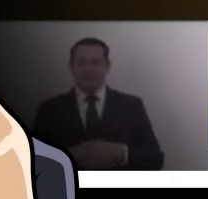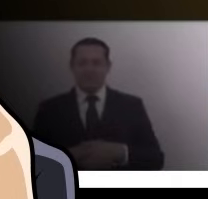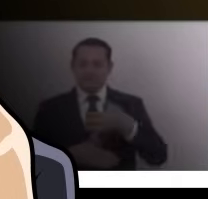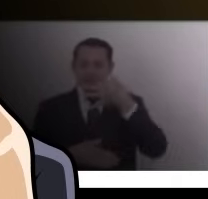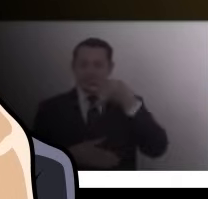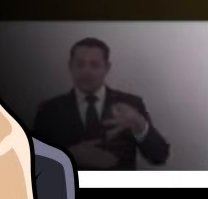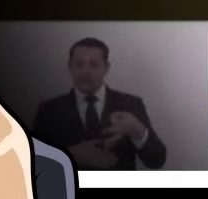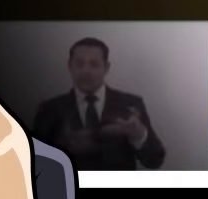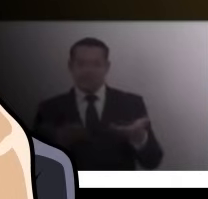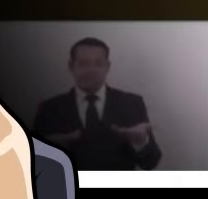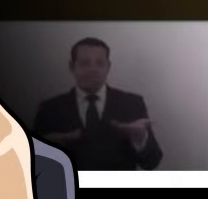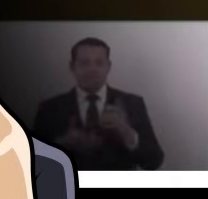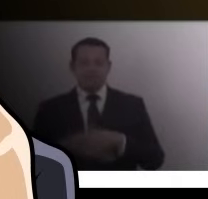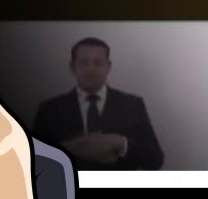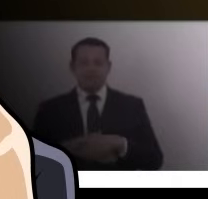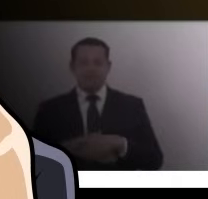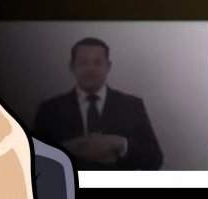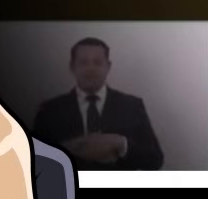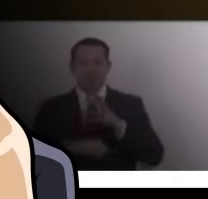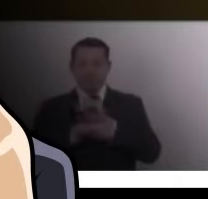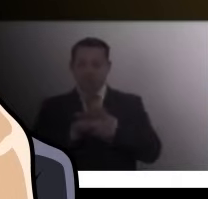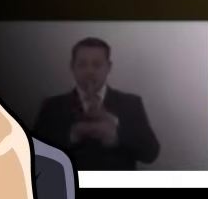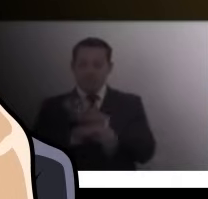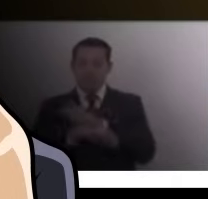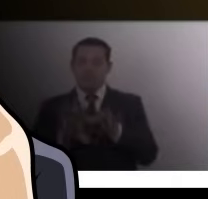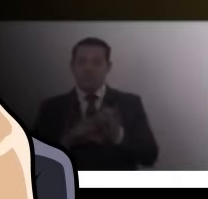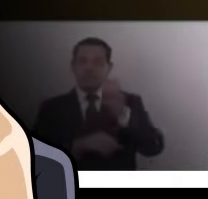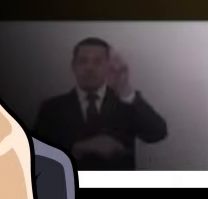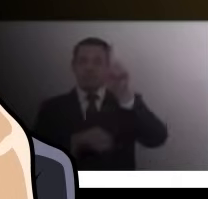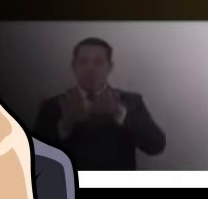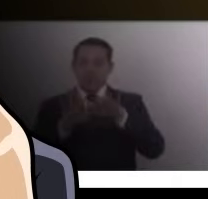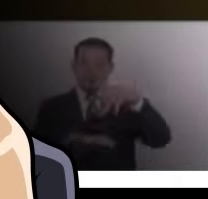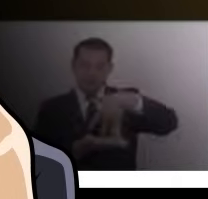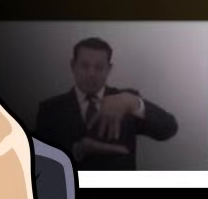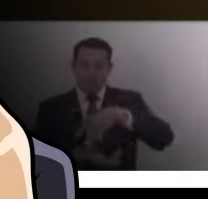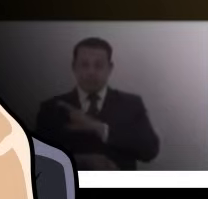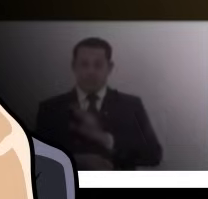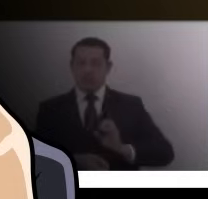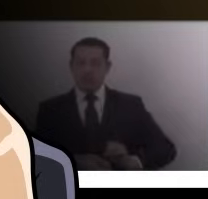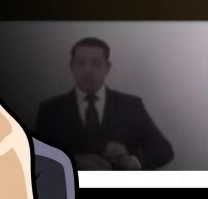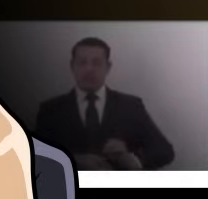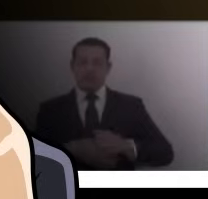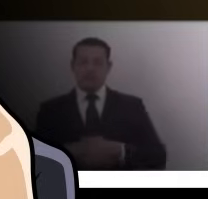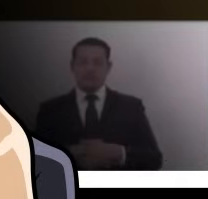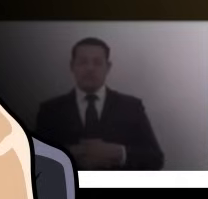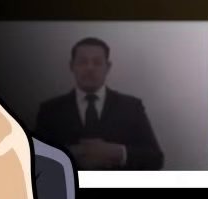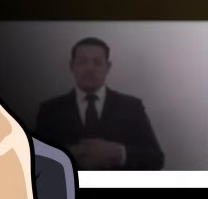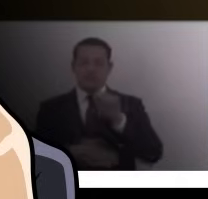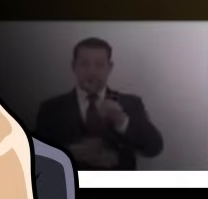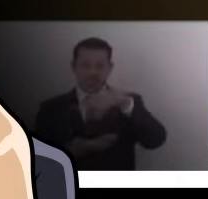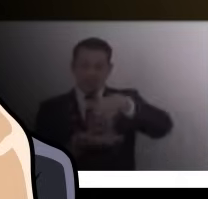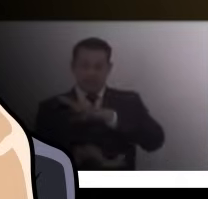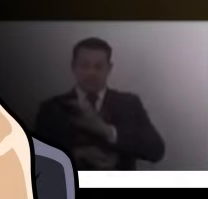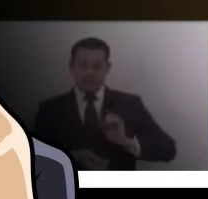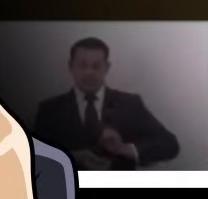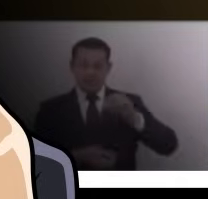De verdad que, como decía anteriormente, gracias a Dios, gracias al pueblo salvadoreño, A ese pueblo